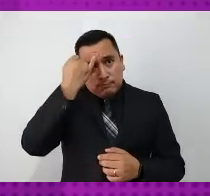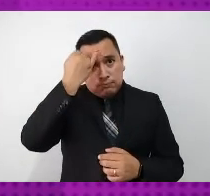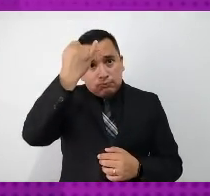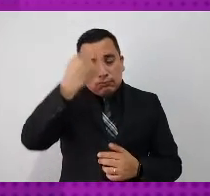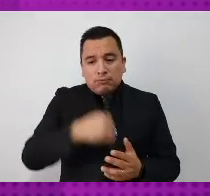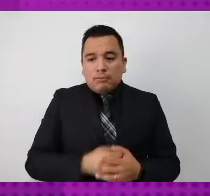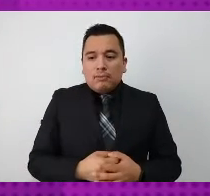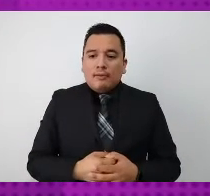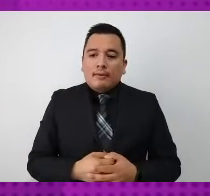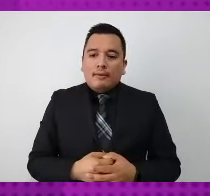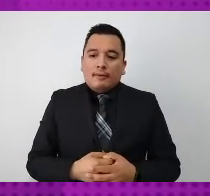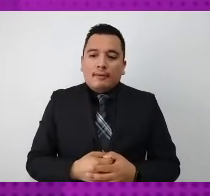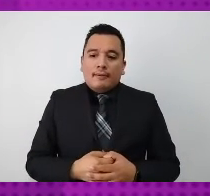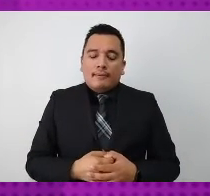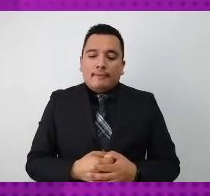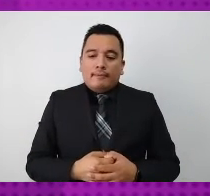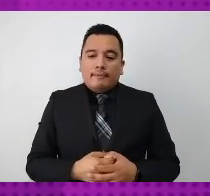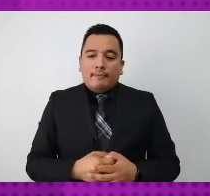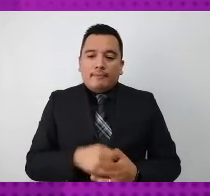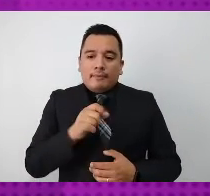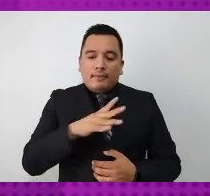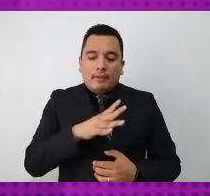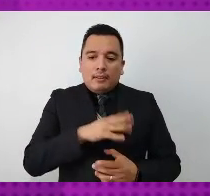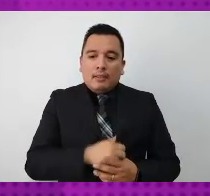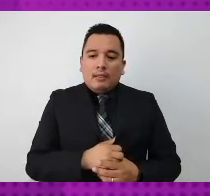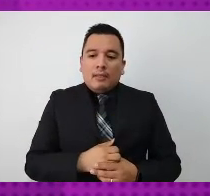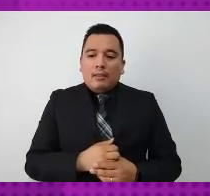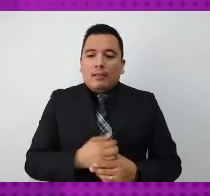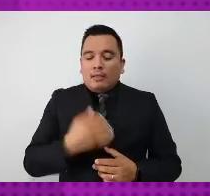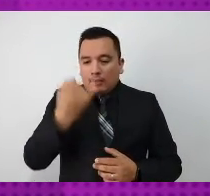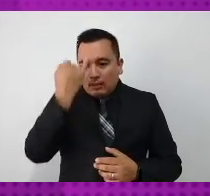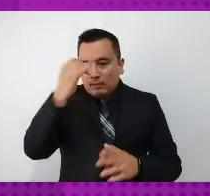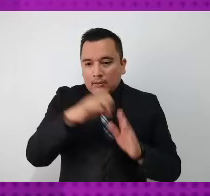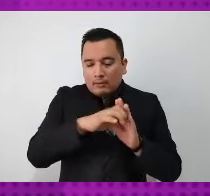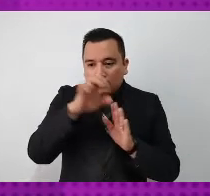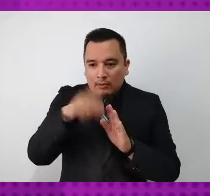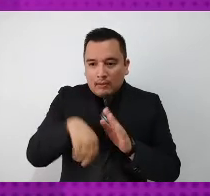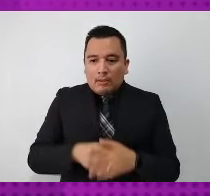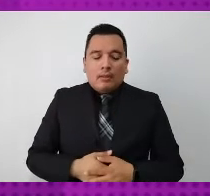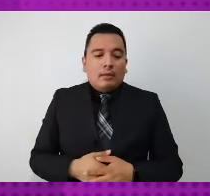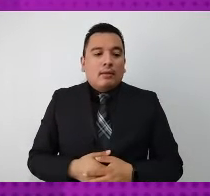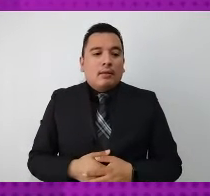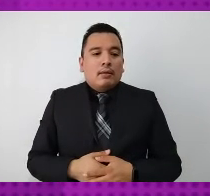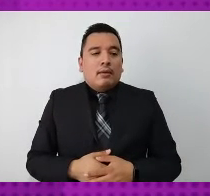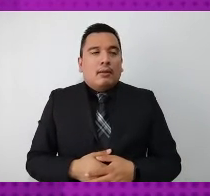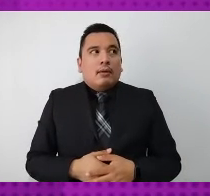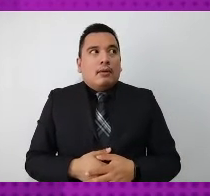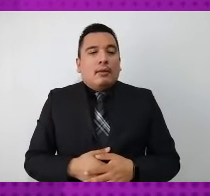todo ya acciones concretas como es el protocolo para la actuación